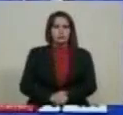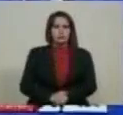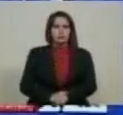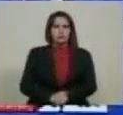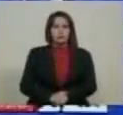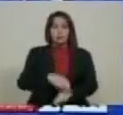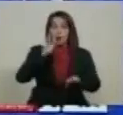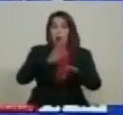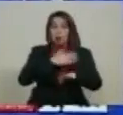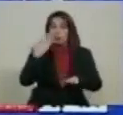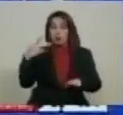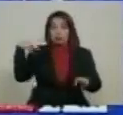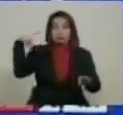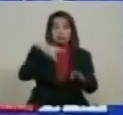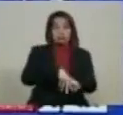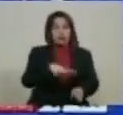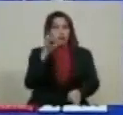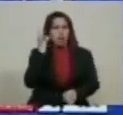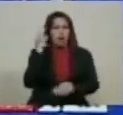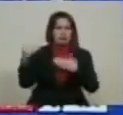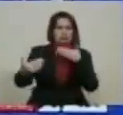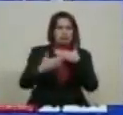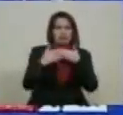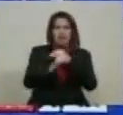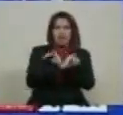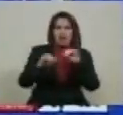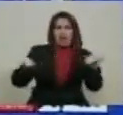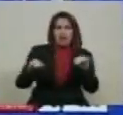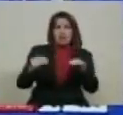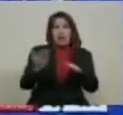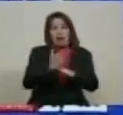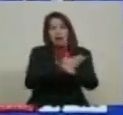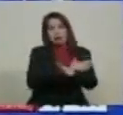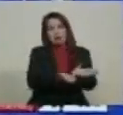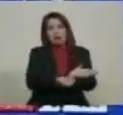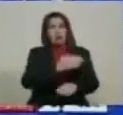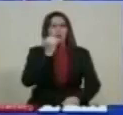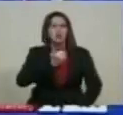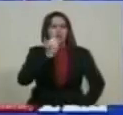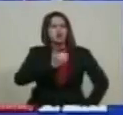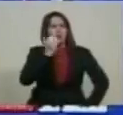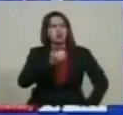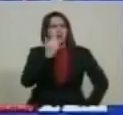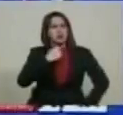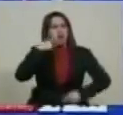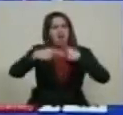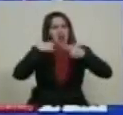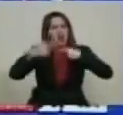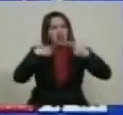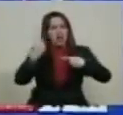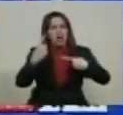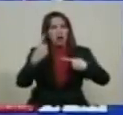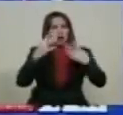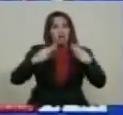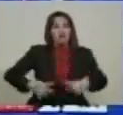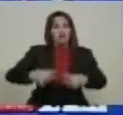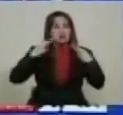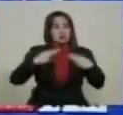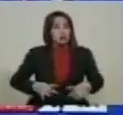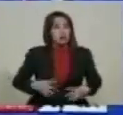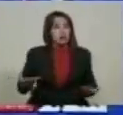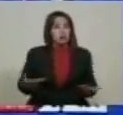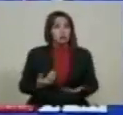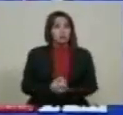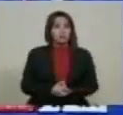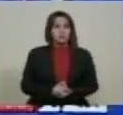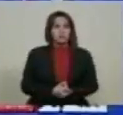Porque los feminicidios son el resultado final de un conjunto de abusos verbales, físicos.